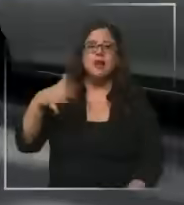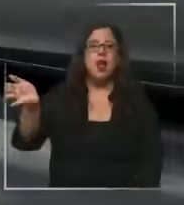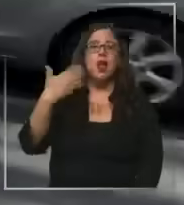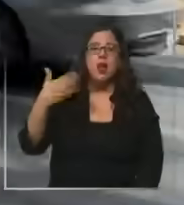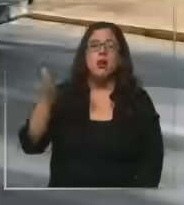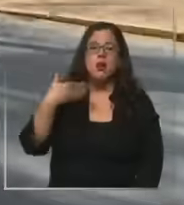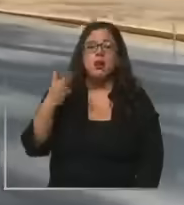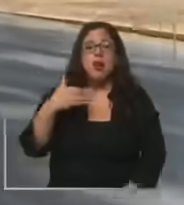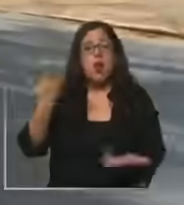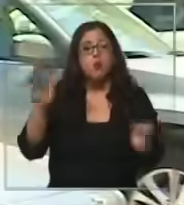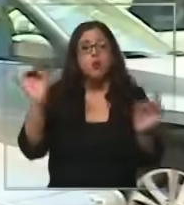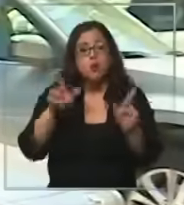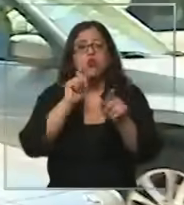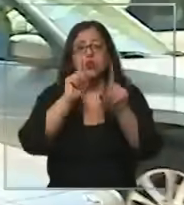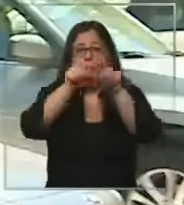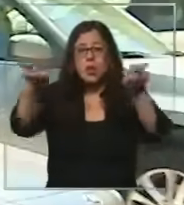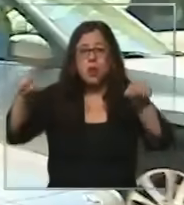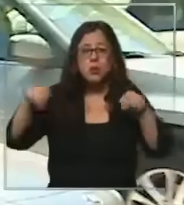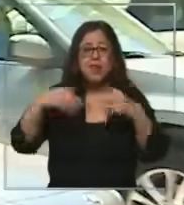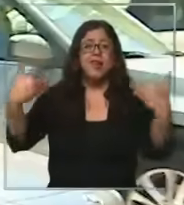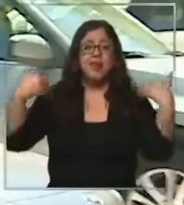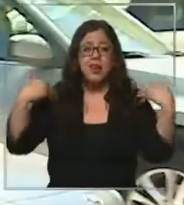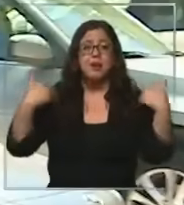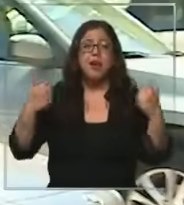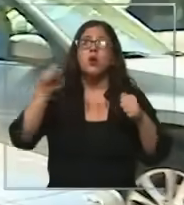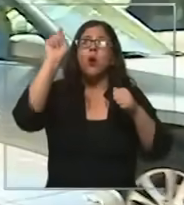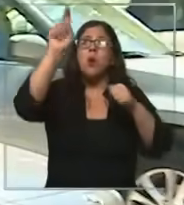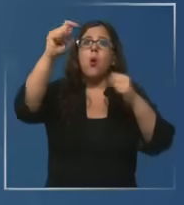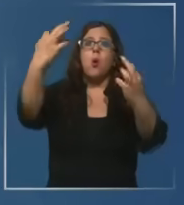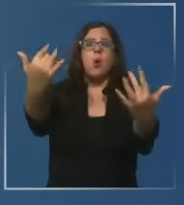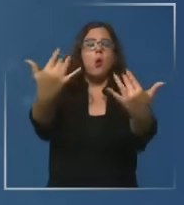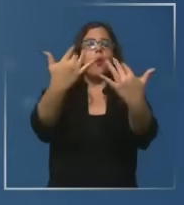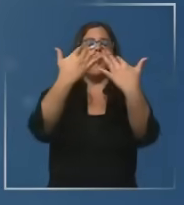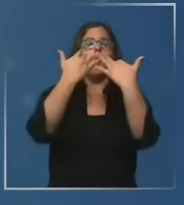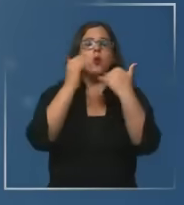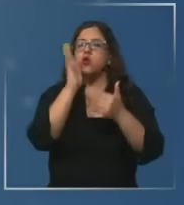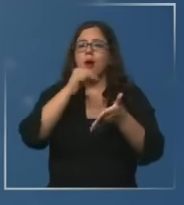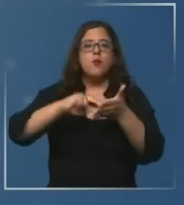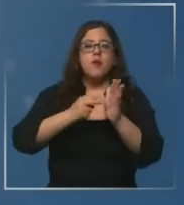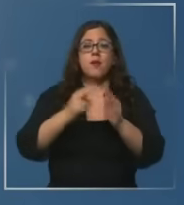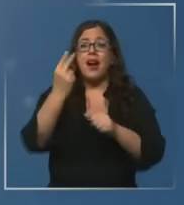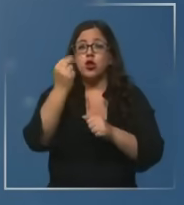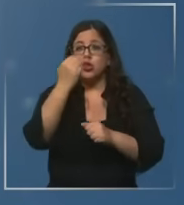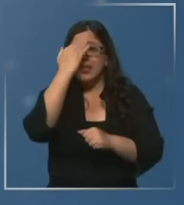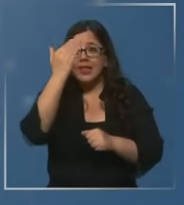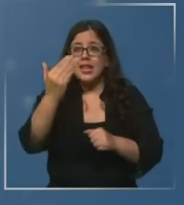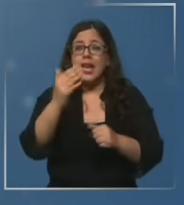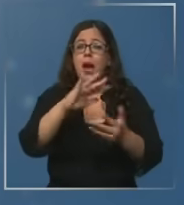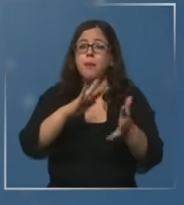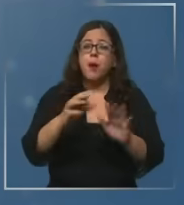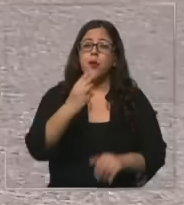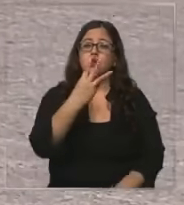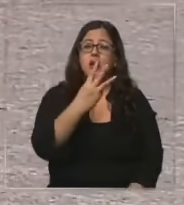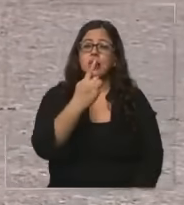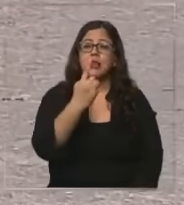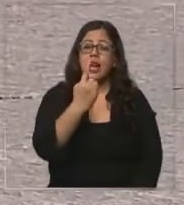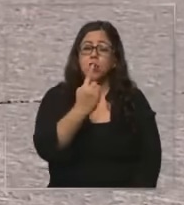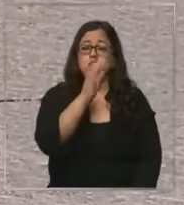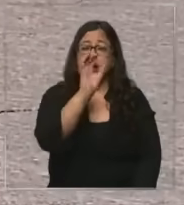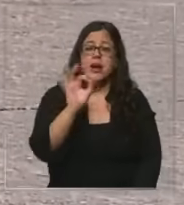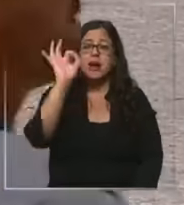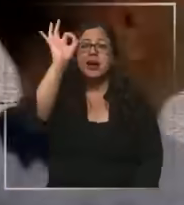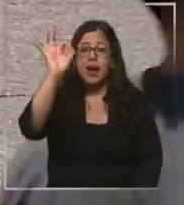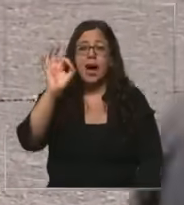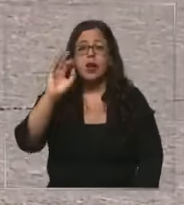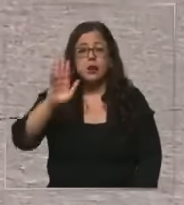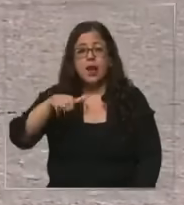excesivo, a menos que tengan un gimnasio, un lugar con aire acondicionado, ahí no hay ningún problema. Al mediodía la temperatura ya sobrepasará los 30 grados y